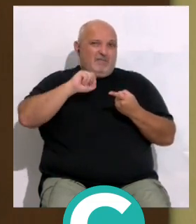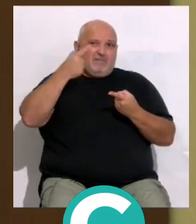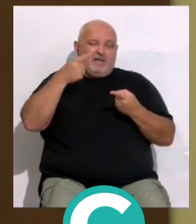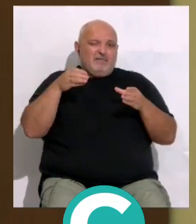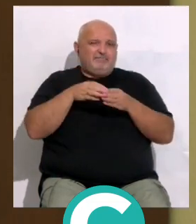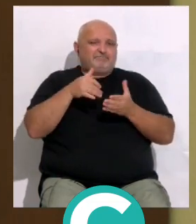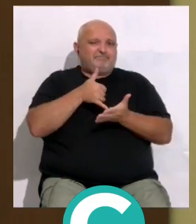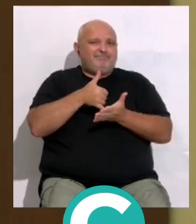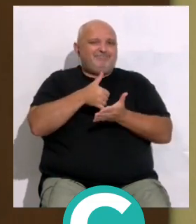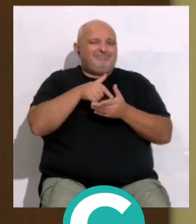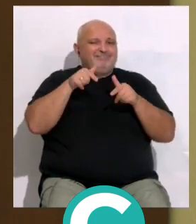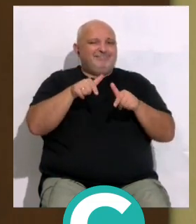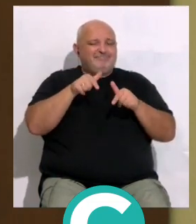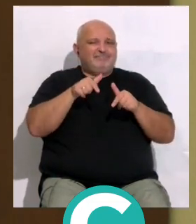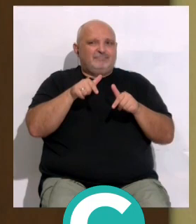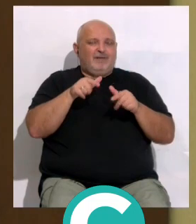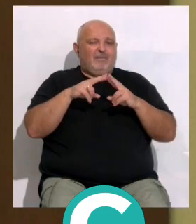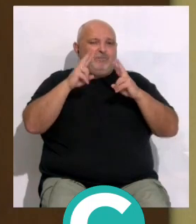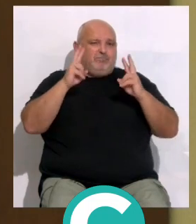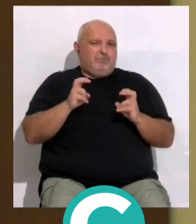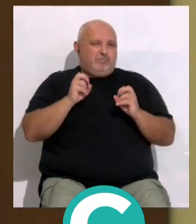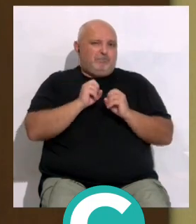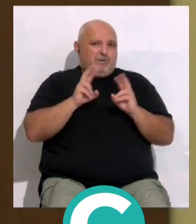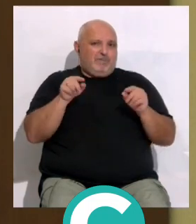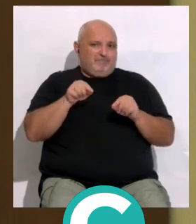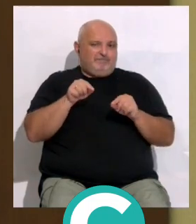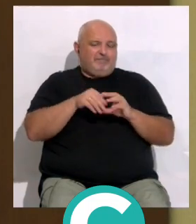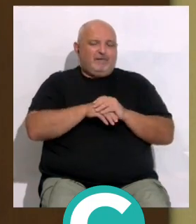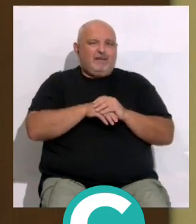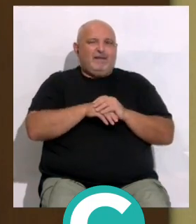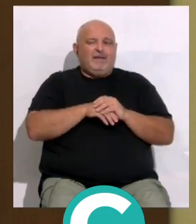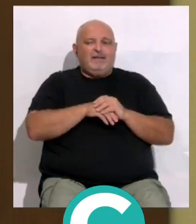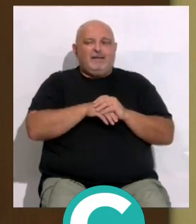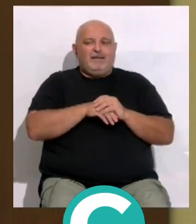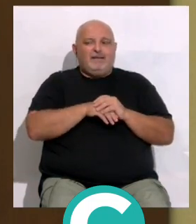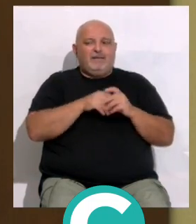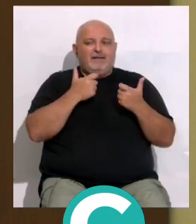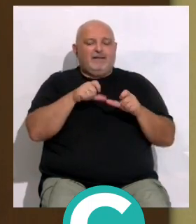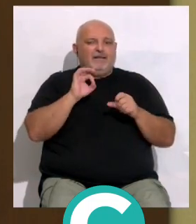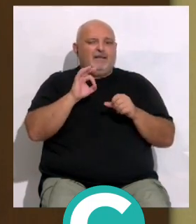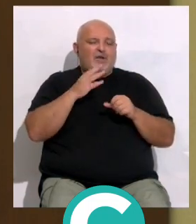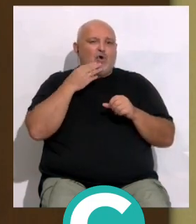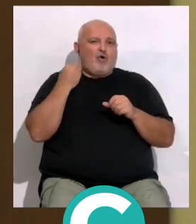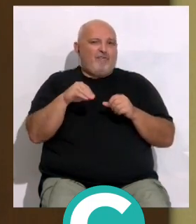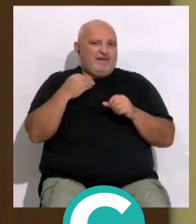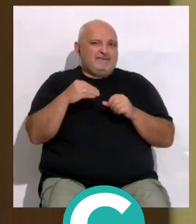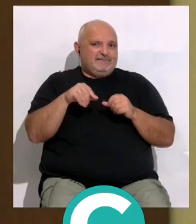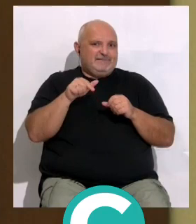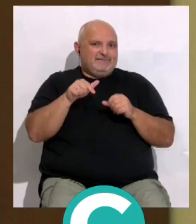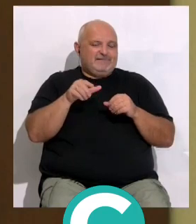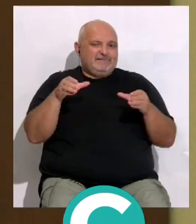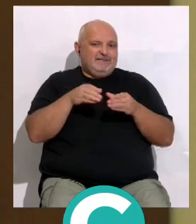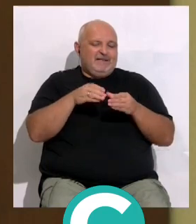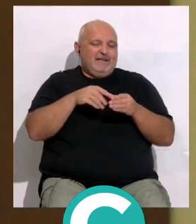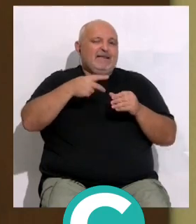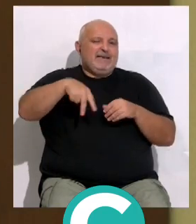colectivo más vulnerable fundamentalmente al confinamiento ha sido el de jóvenes, el de adolescentes,